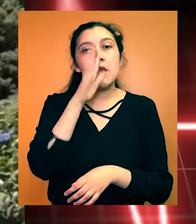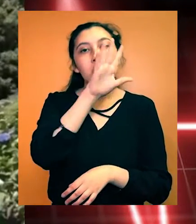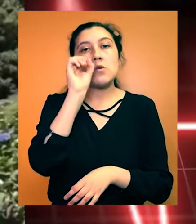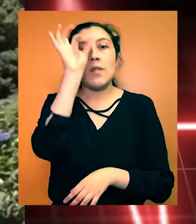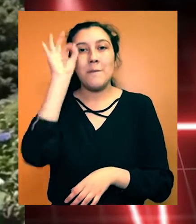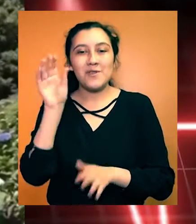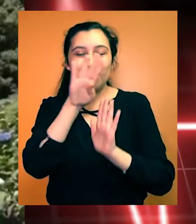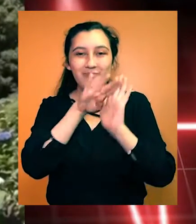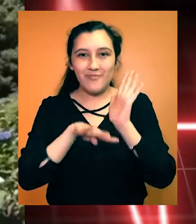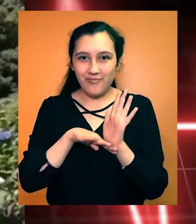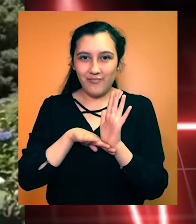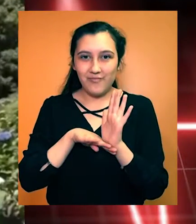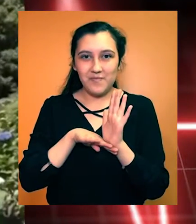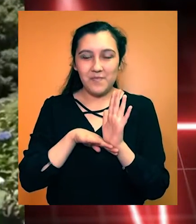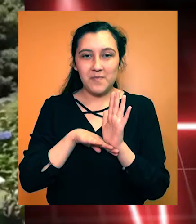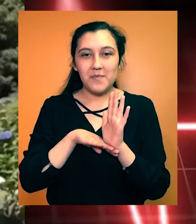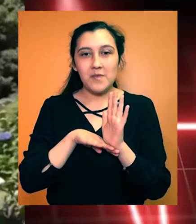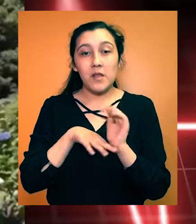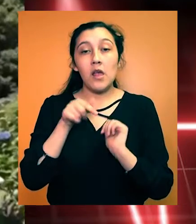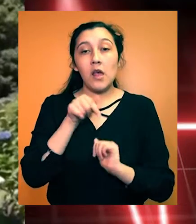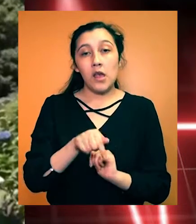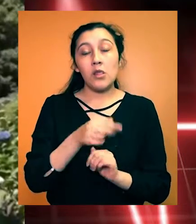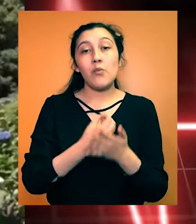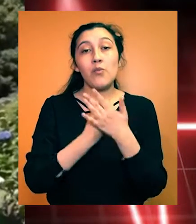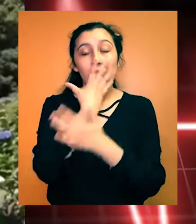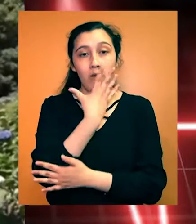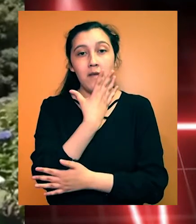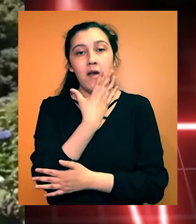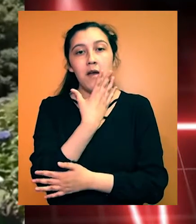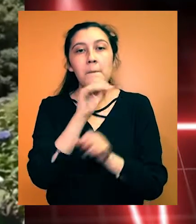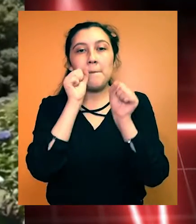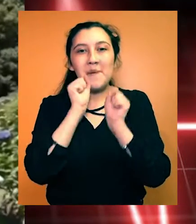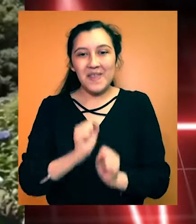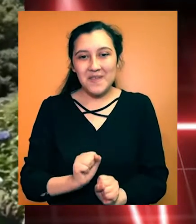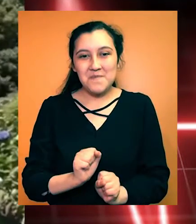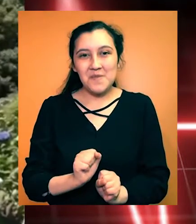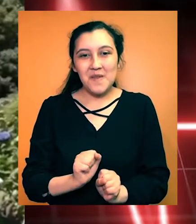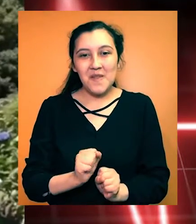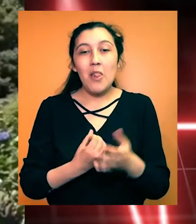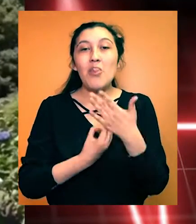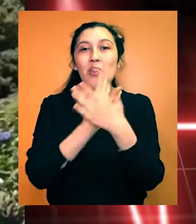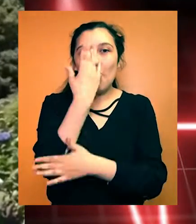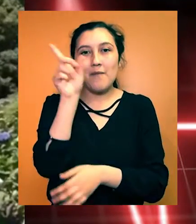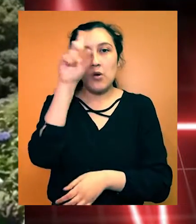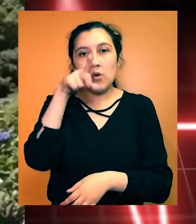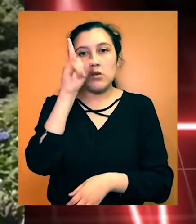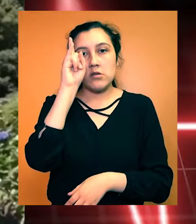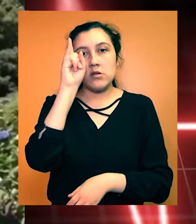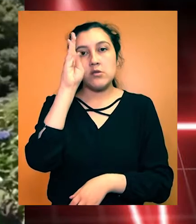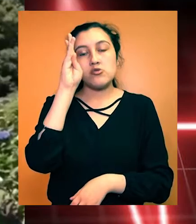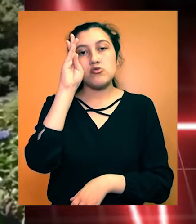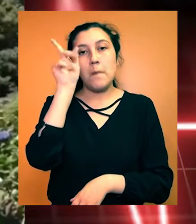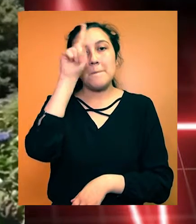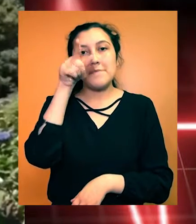los turistas extranjeros tienen una tarifa normal. Esta nueva estructura de costos nos permitirá, por fin, tener nuevos subsidios en las zonas que están